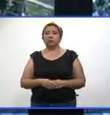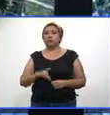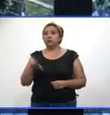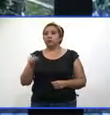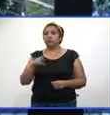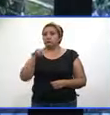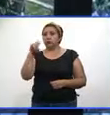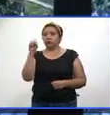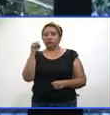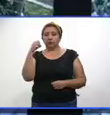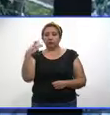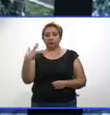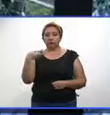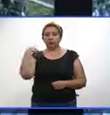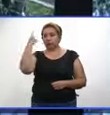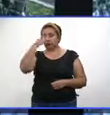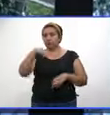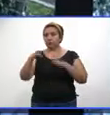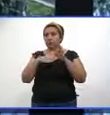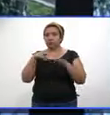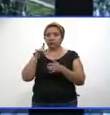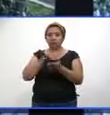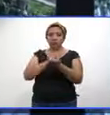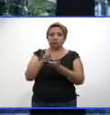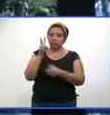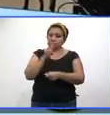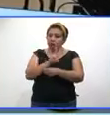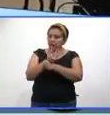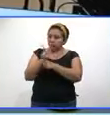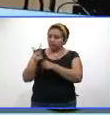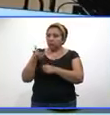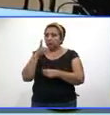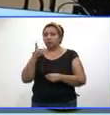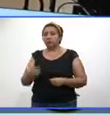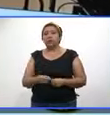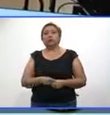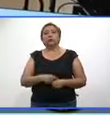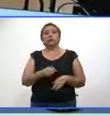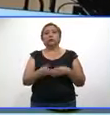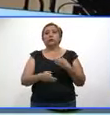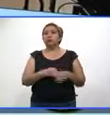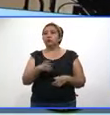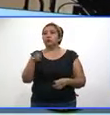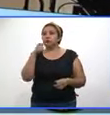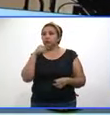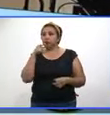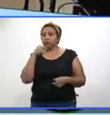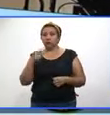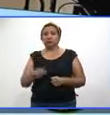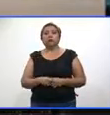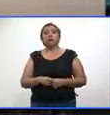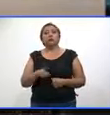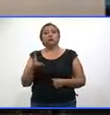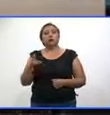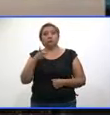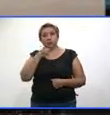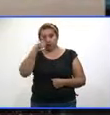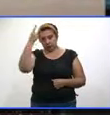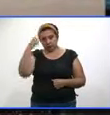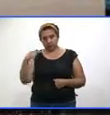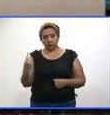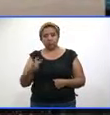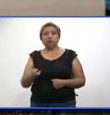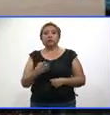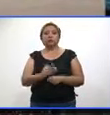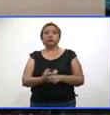Luego de 168 horas de trabajo con apoyo de las cámaras de videovigilancia, capacidad técnica de los elementos de la Secretaría de Seguridad Pública, Fiscalía General